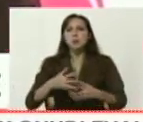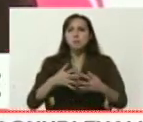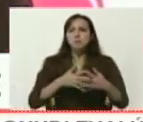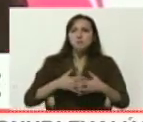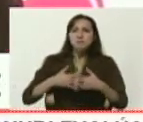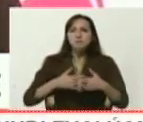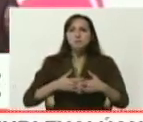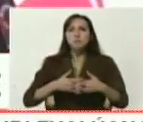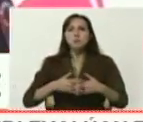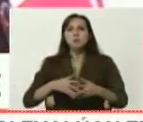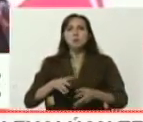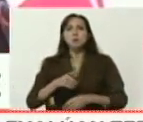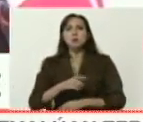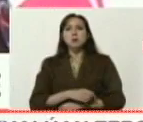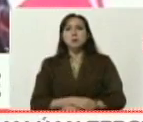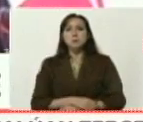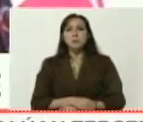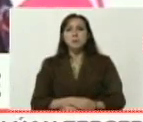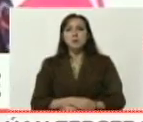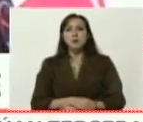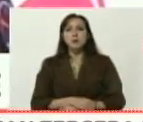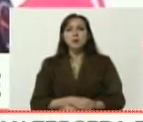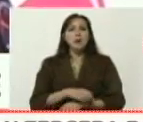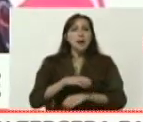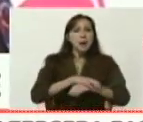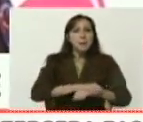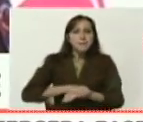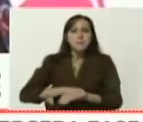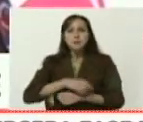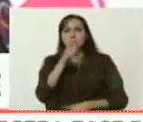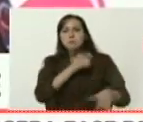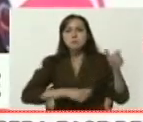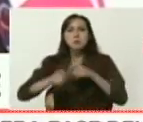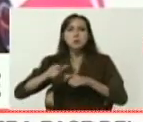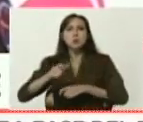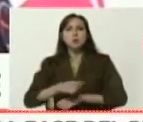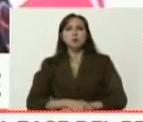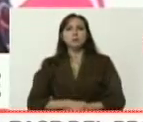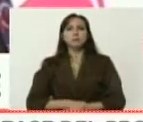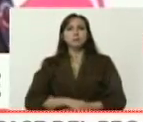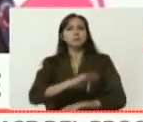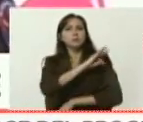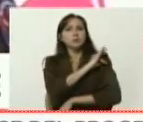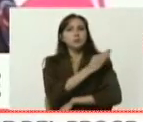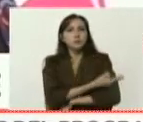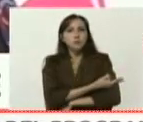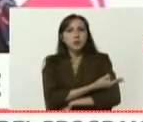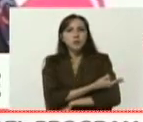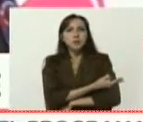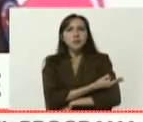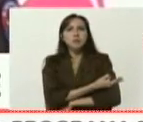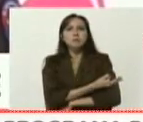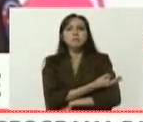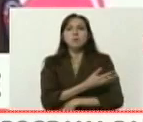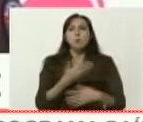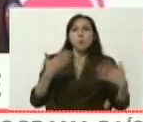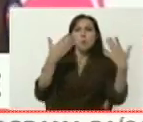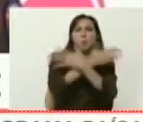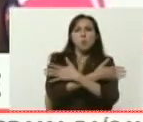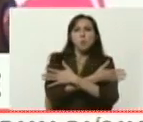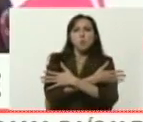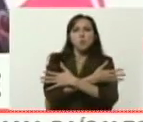grotescamente masacrado, reprimido. Unas fuerzas armadas confundidas, llenas